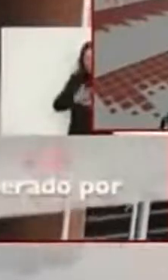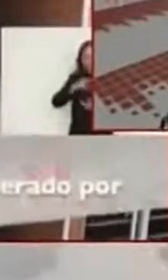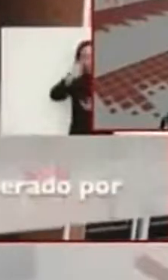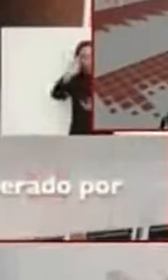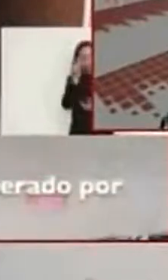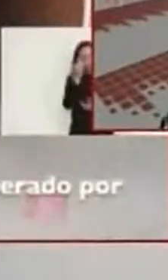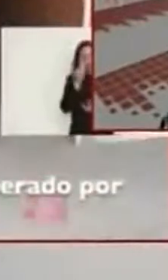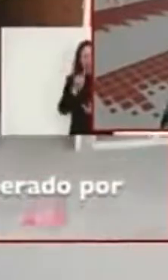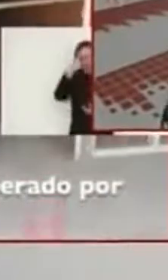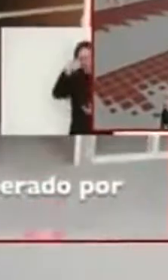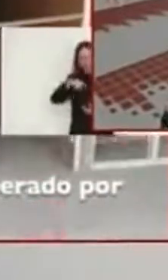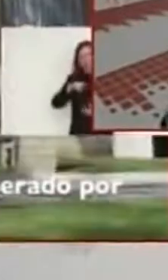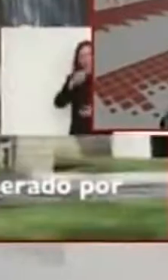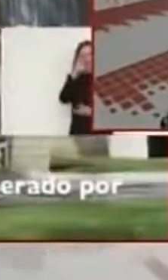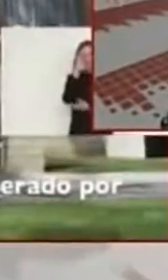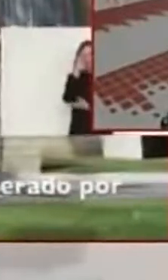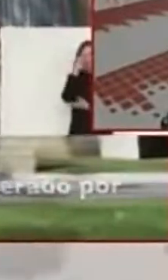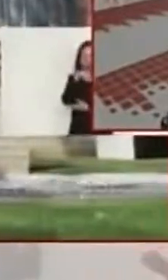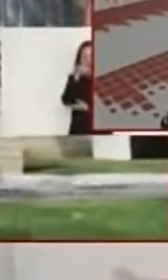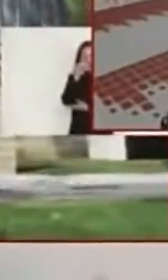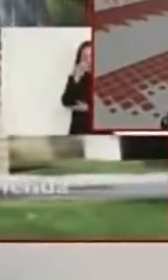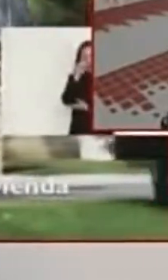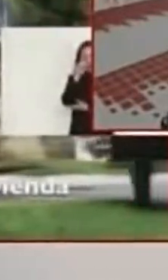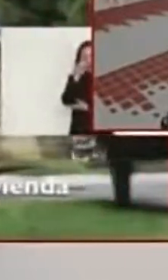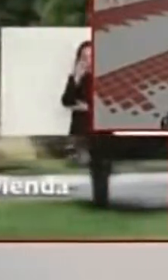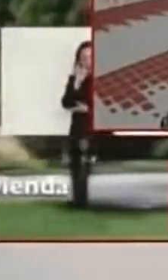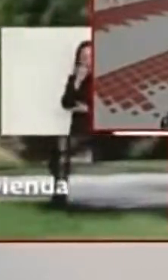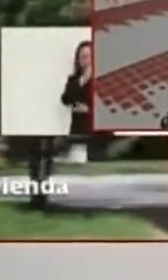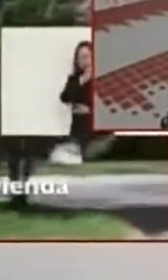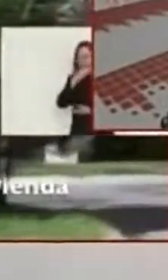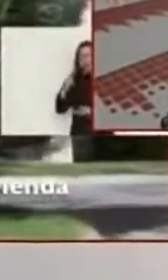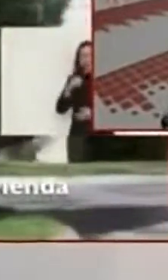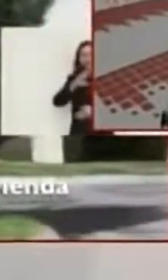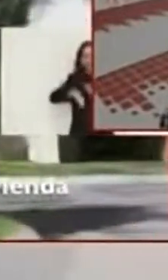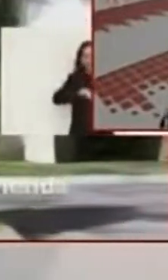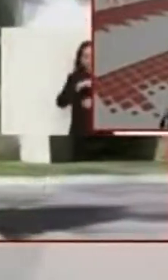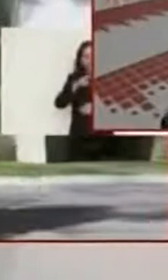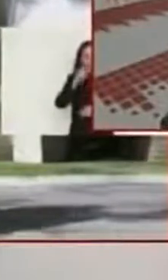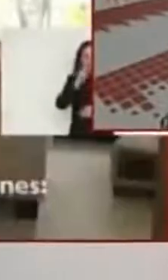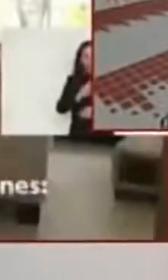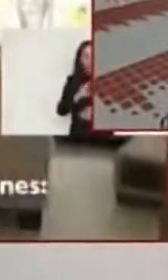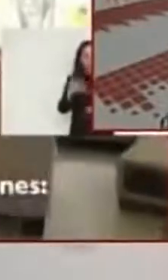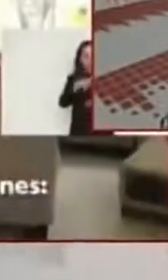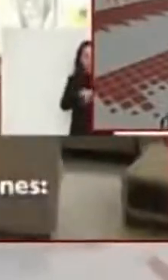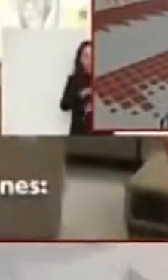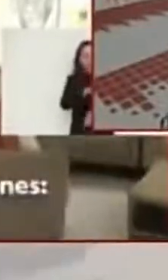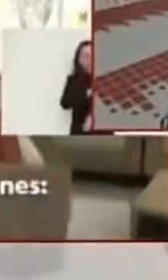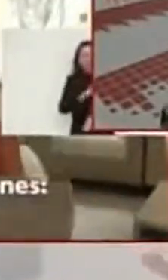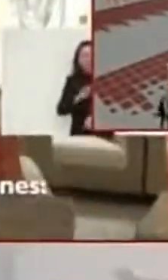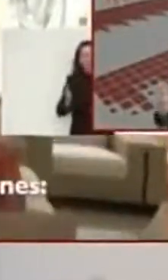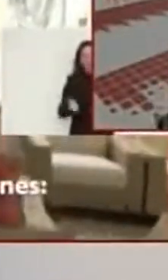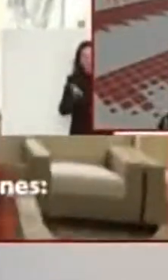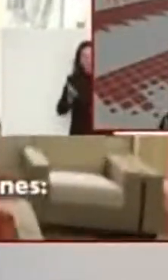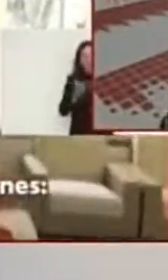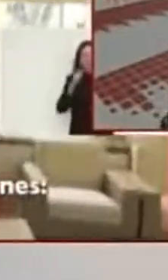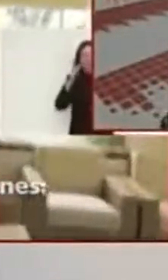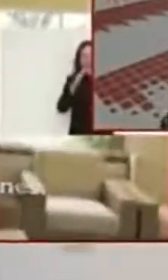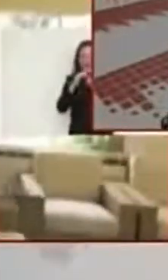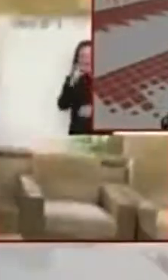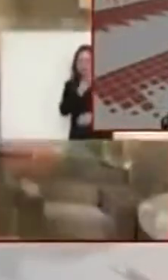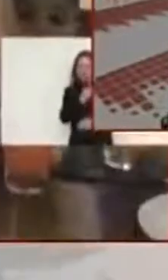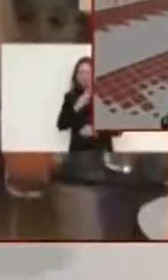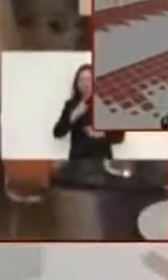que nosotros metamos en el centro de la política de vivienda a la persona, y principalmente cuando hay incentivos del gobierno, pues a quienes menos